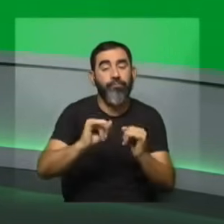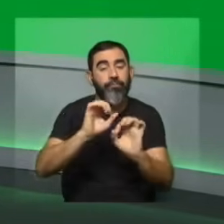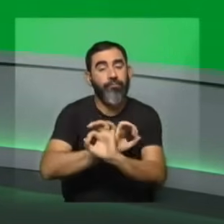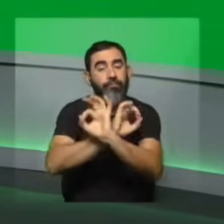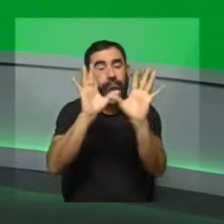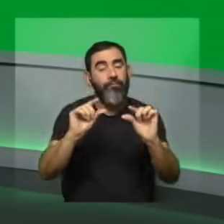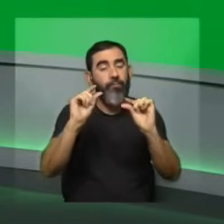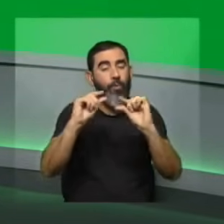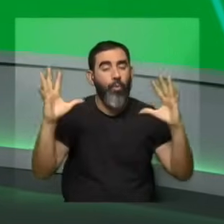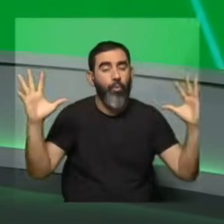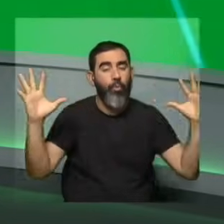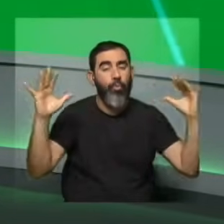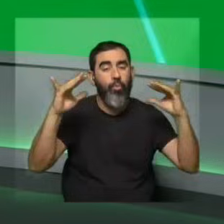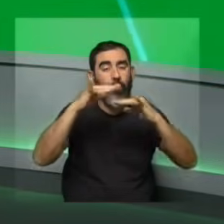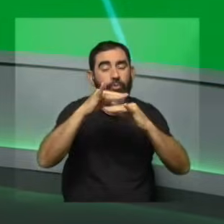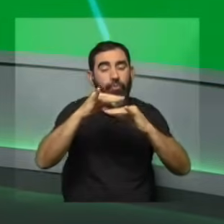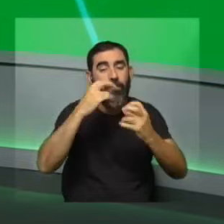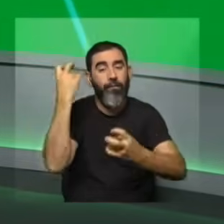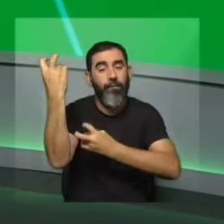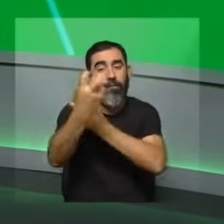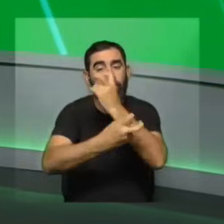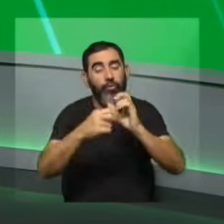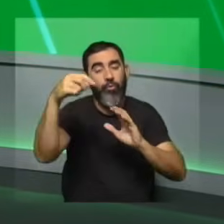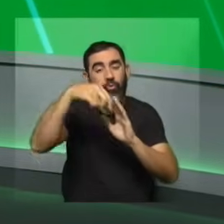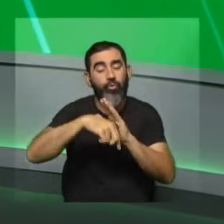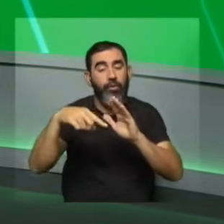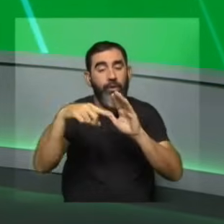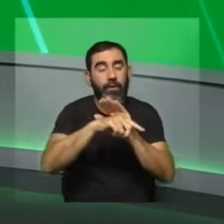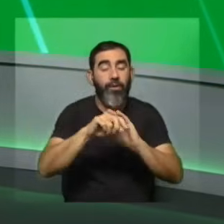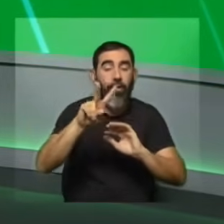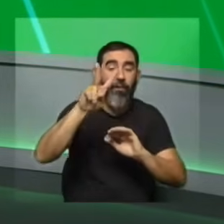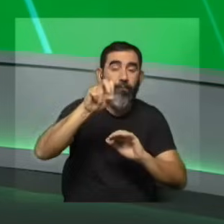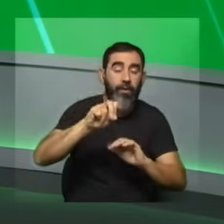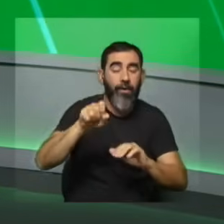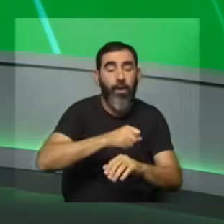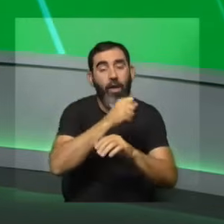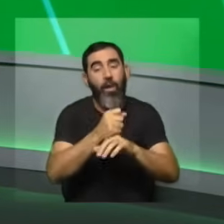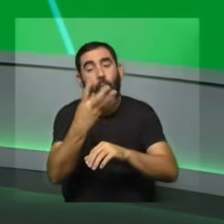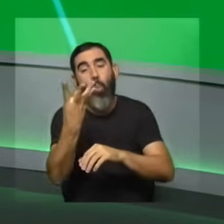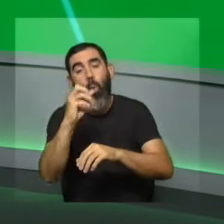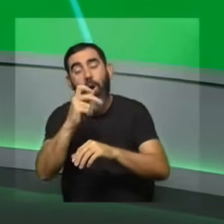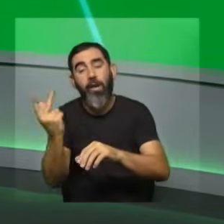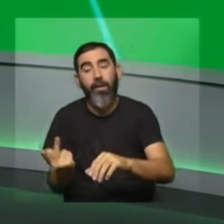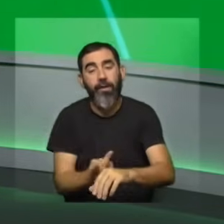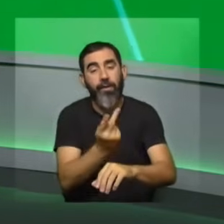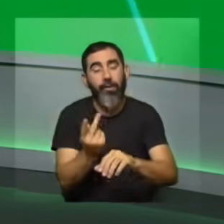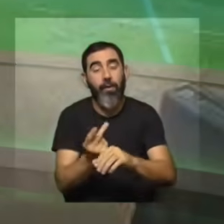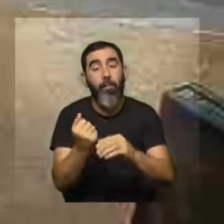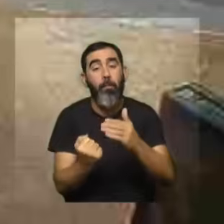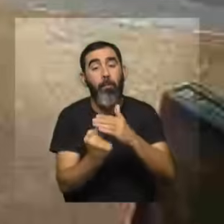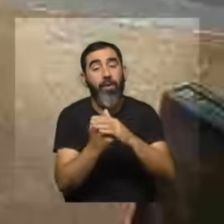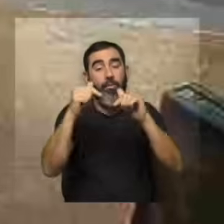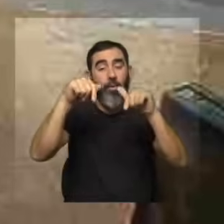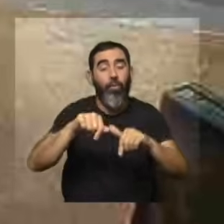algo nuboso, periodos de nuboso y vientos soplando del sureste al noreste entre 20 a 40 kilómetros por hora con una máxima anunciada